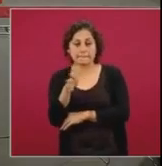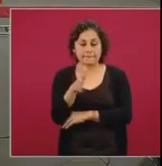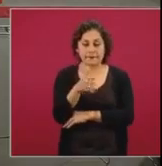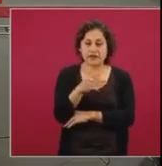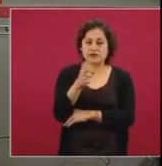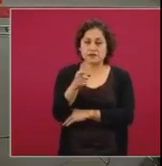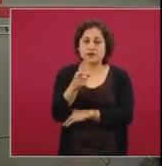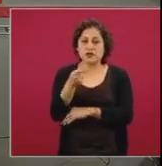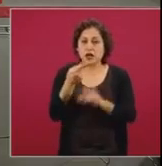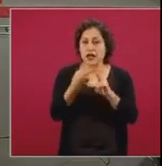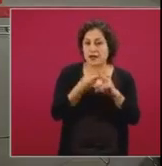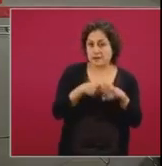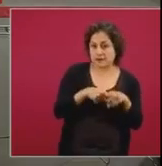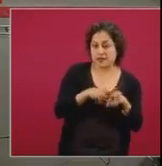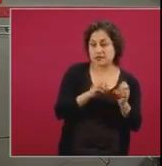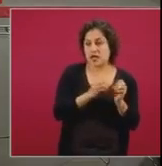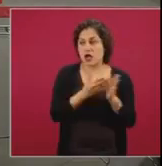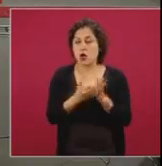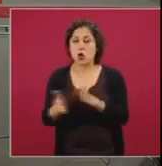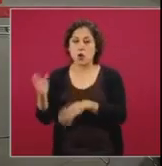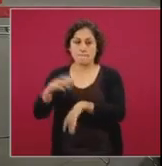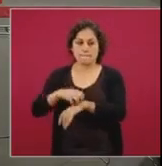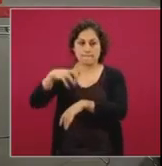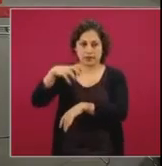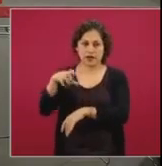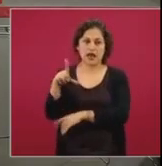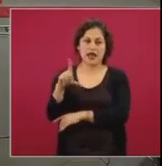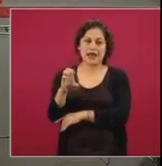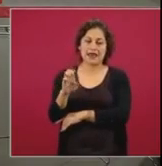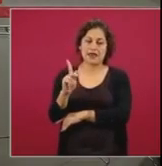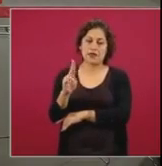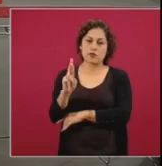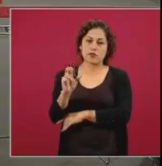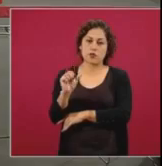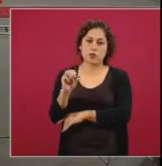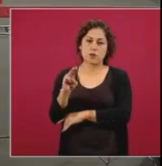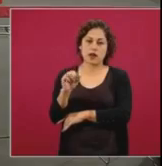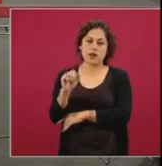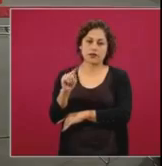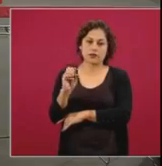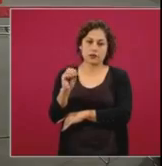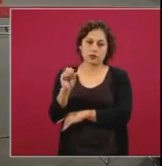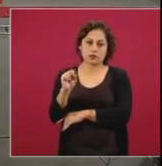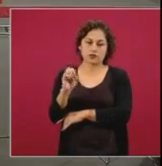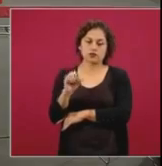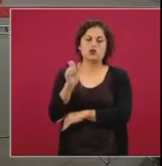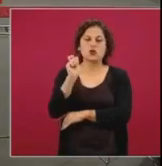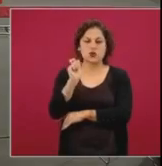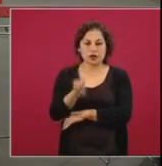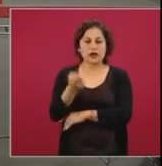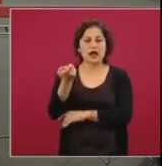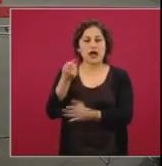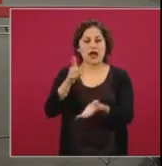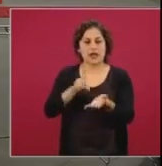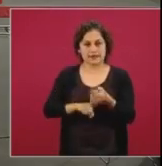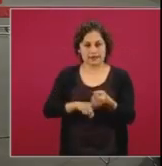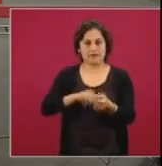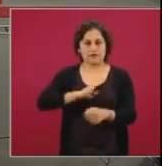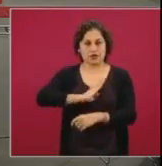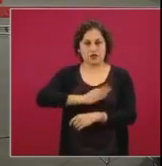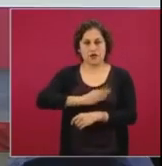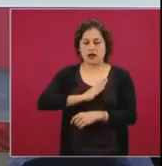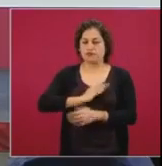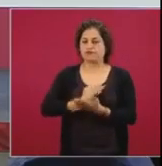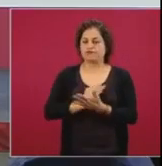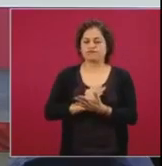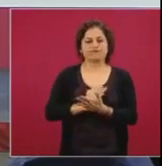llegar al lepromatoso. El lepromatoso es la característica clínica en donde hay bacilos hasta aventar para